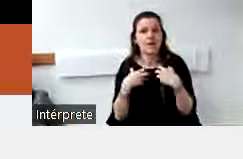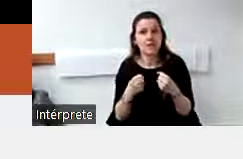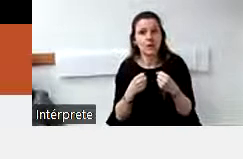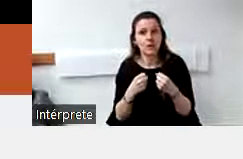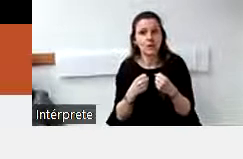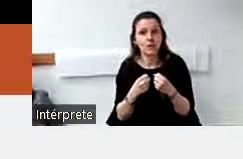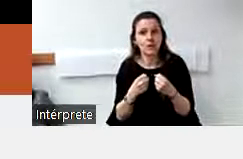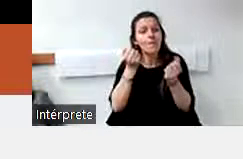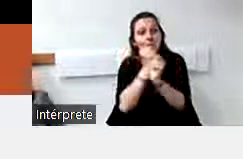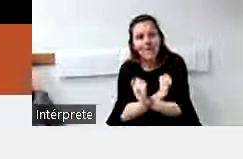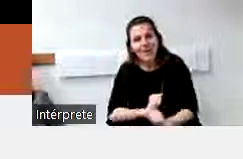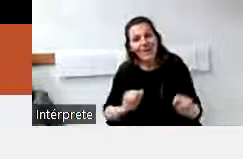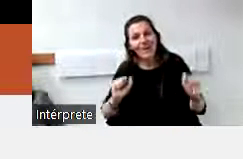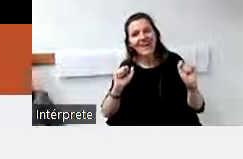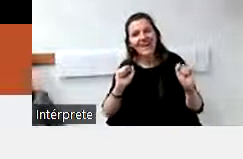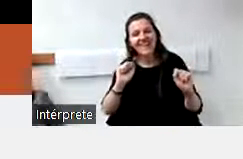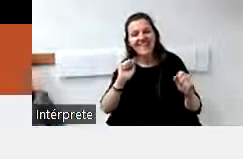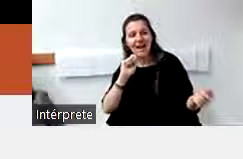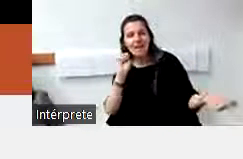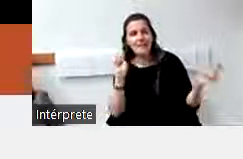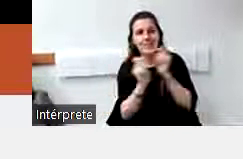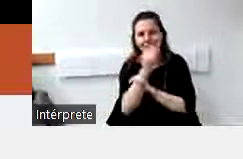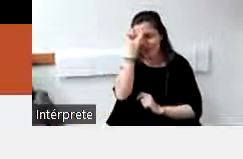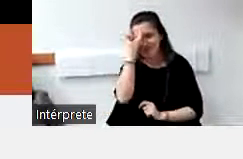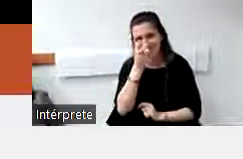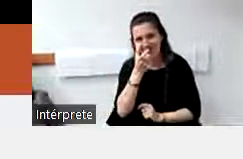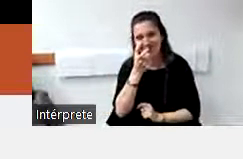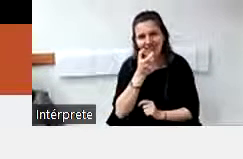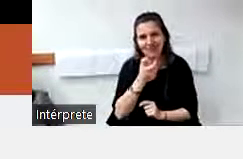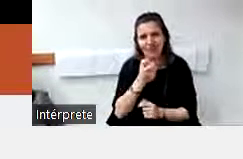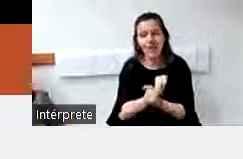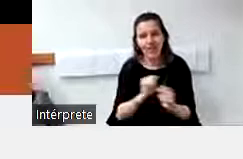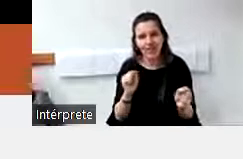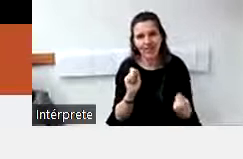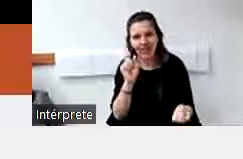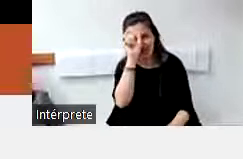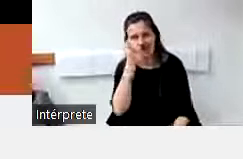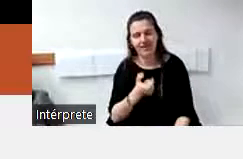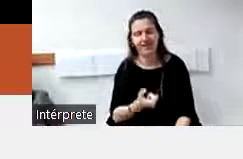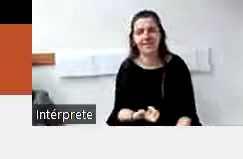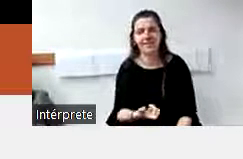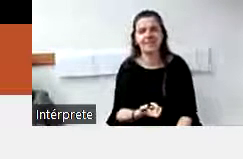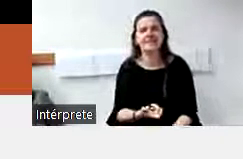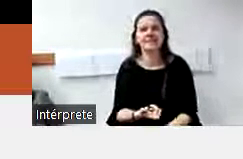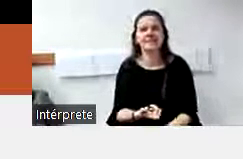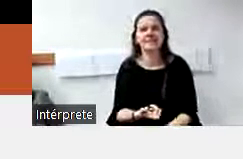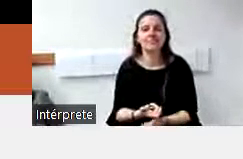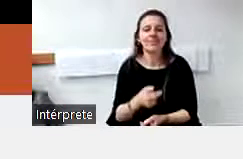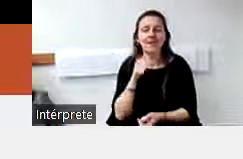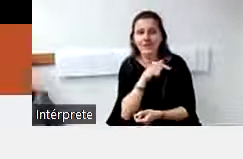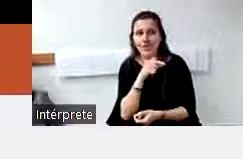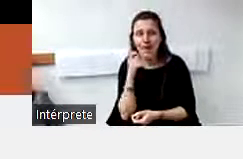la posibilidad de desmontar uno a uno estos mitos y prejuicios